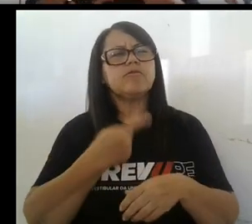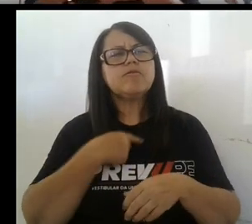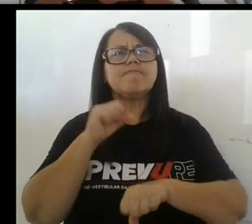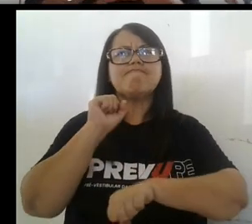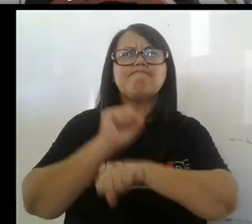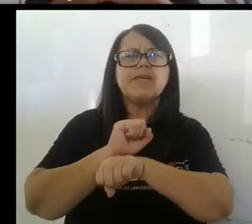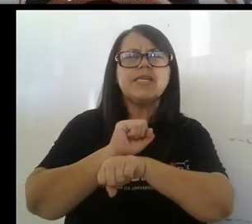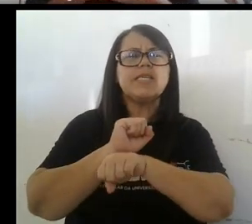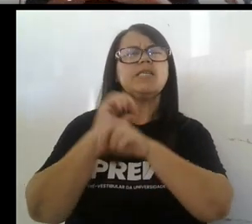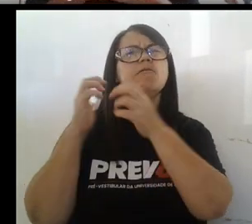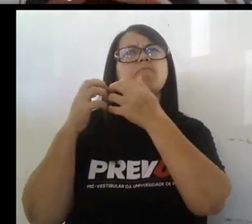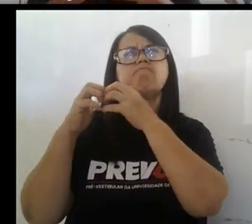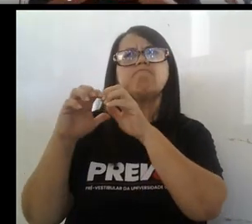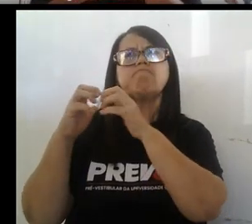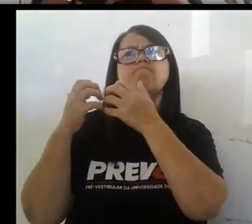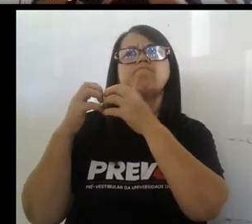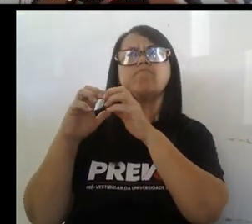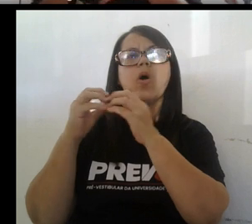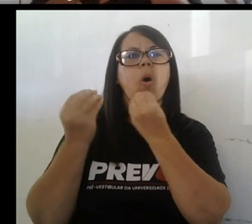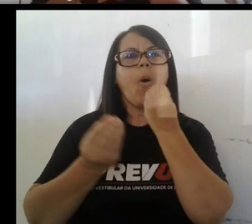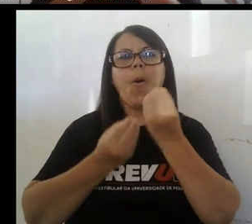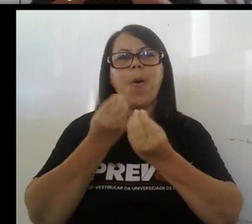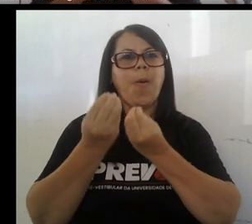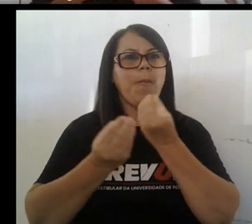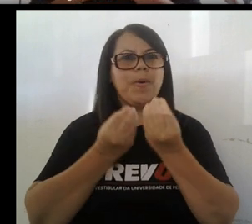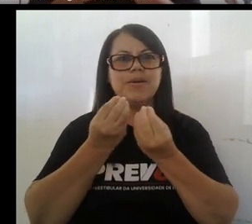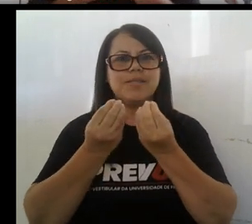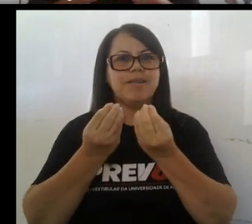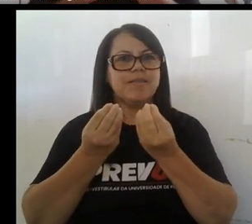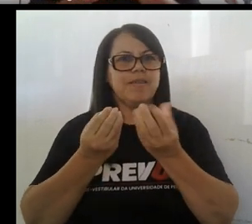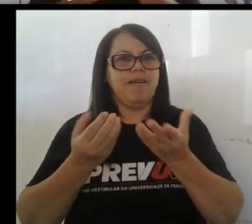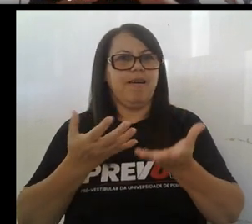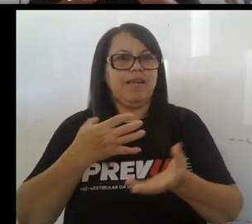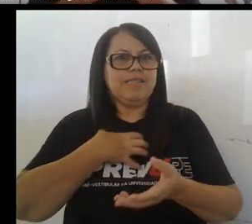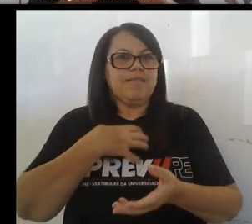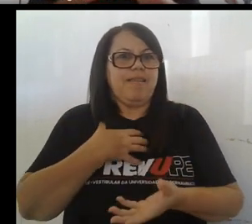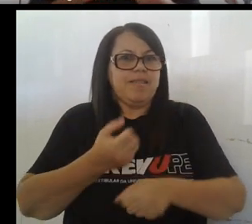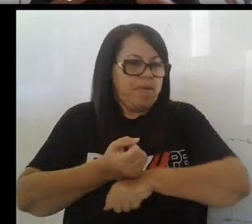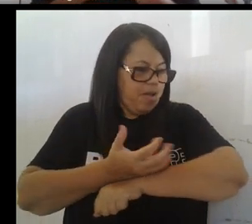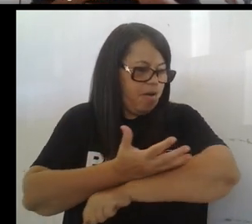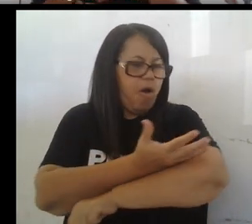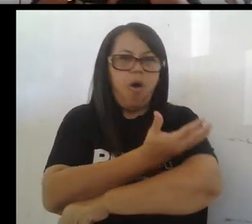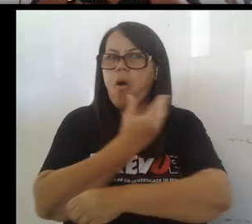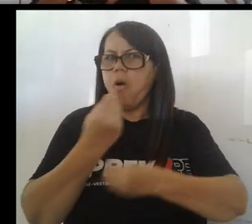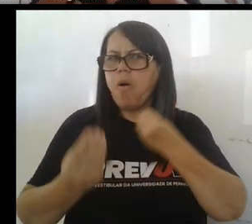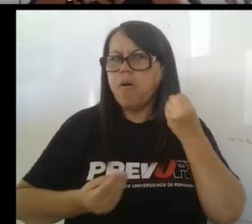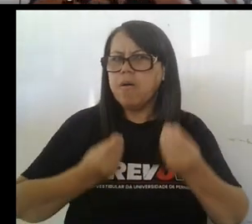reflexión sobre nuestros estados de ánimo, nuestras